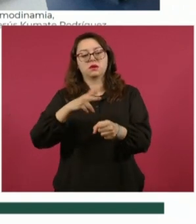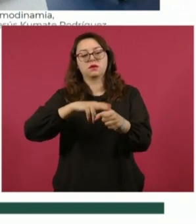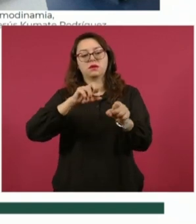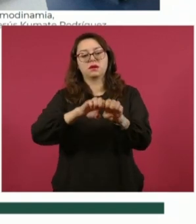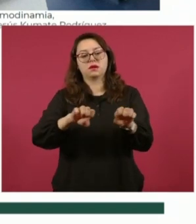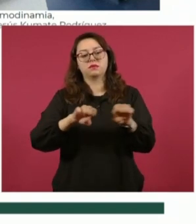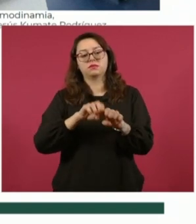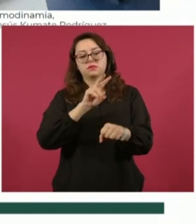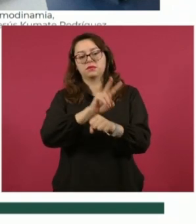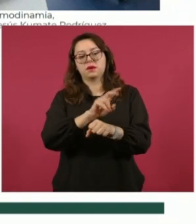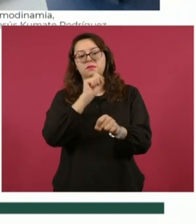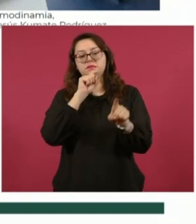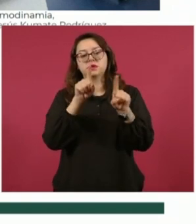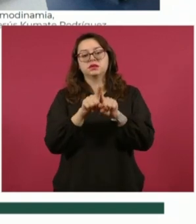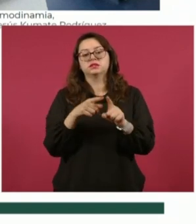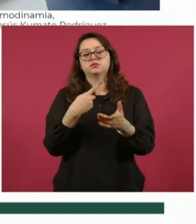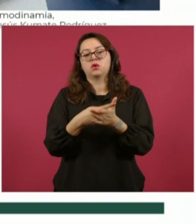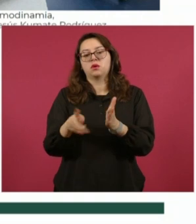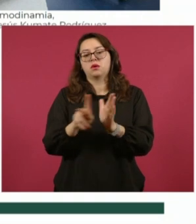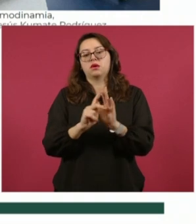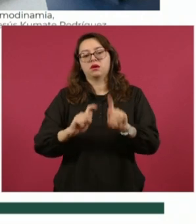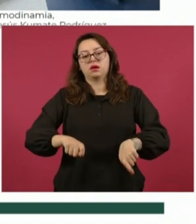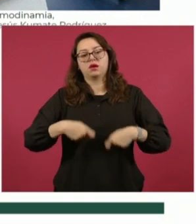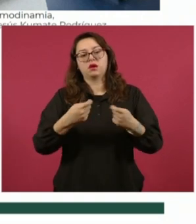programada la basificación de 493